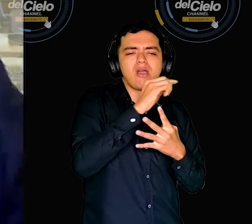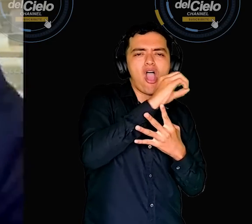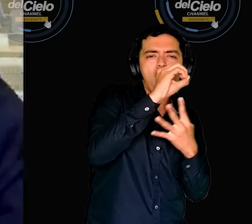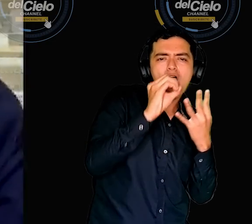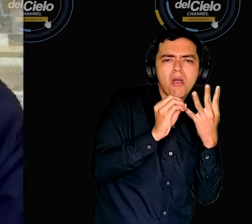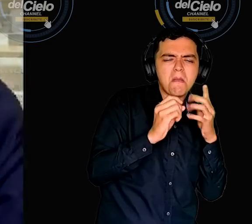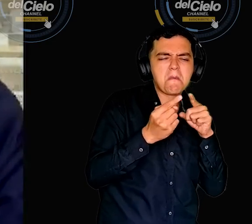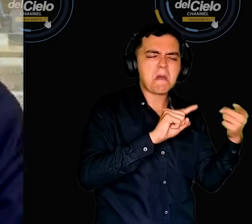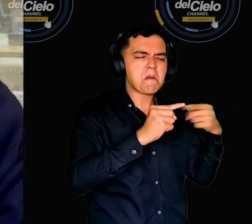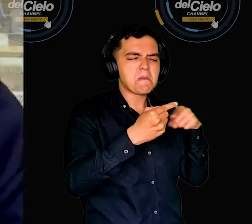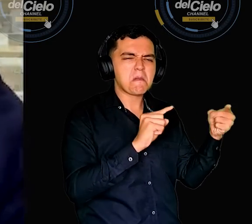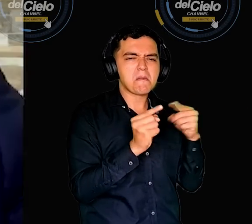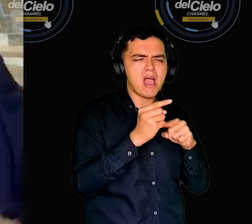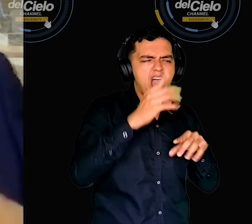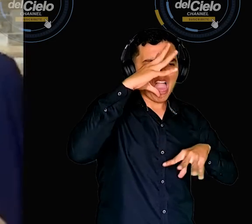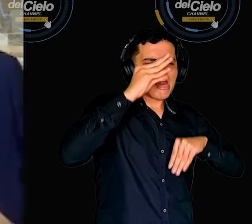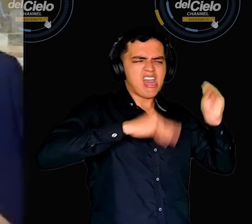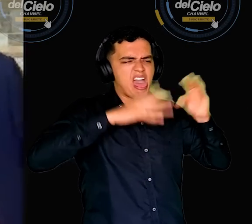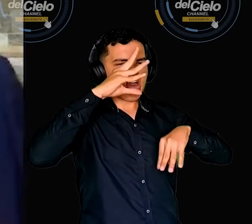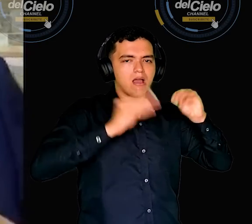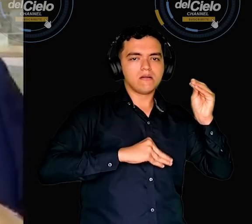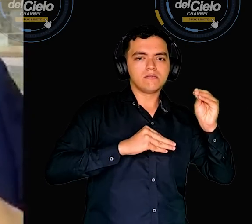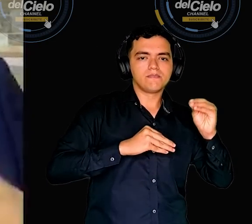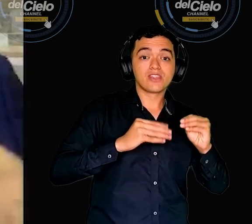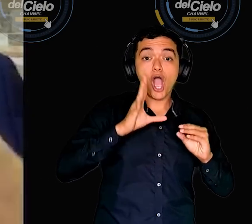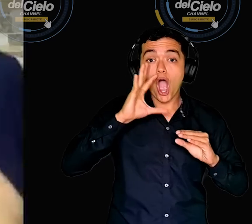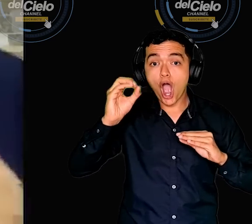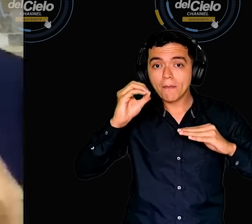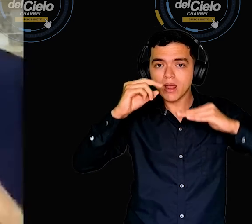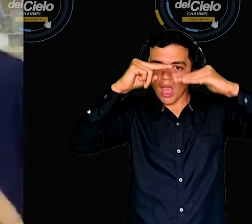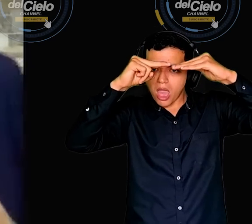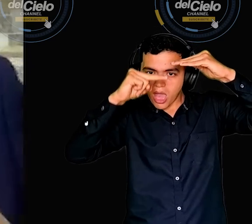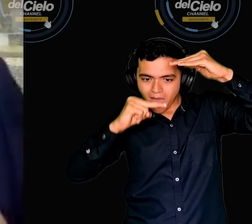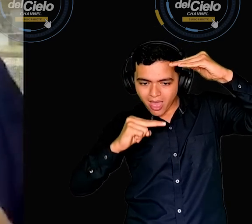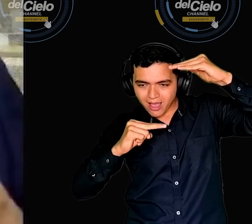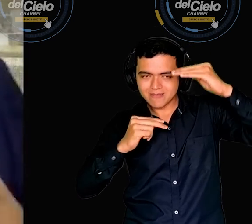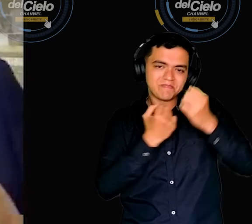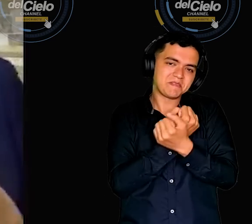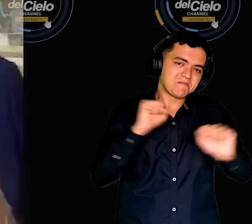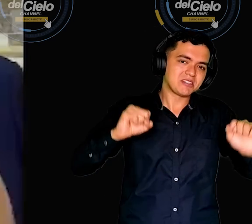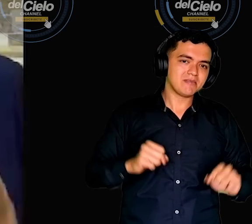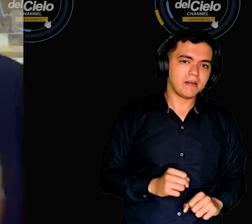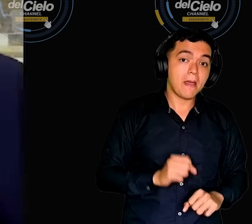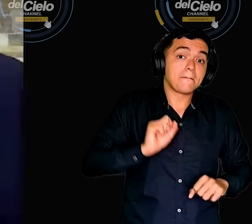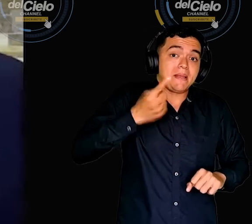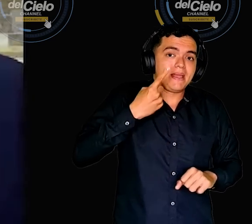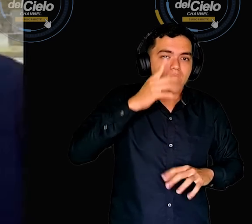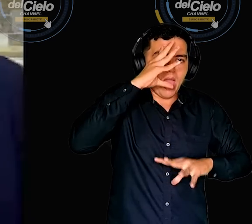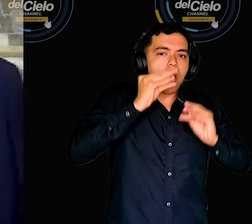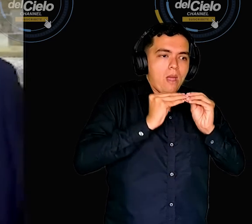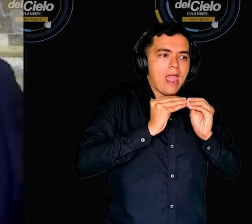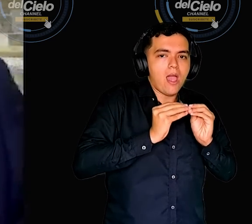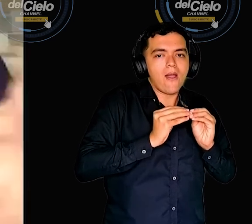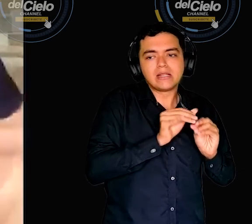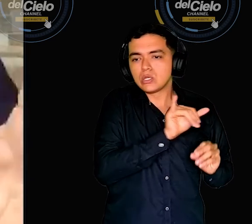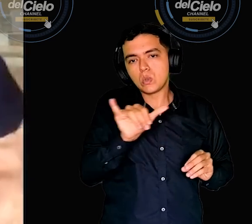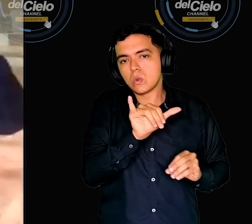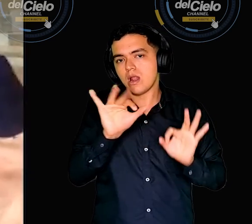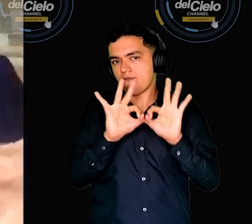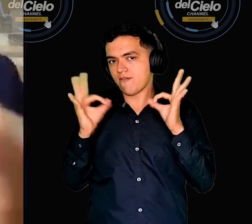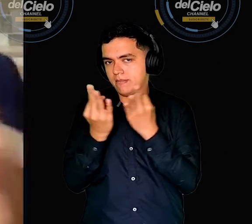no llegamos. Por ahí una vez prediqué un sermón que titulé "O se ponen de acuerdo o no hay